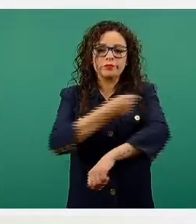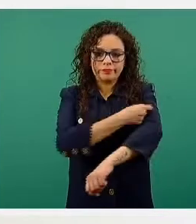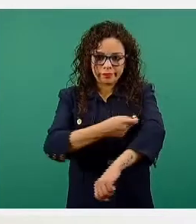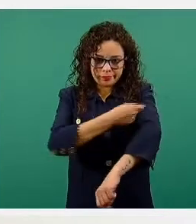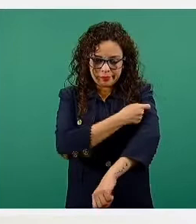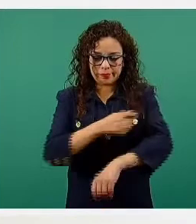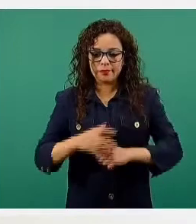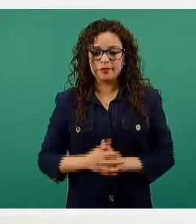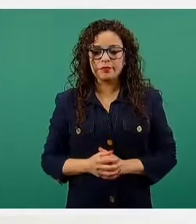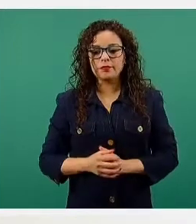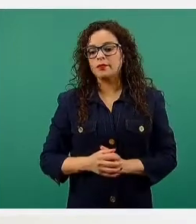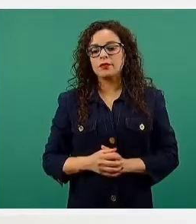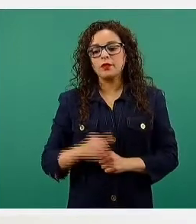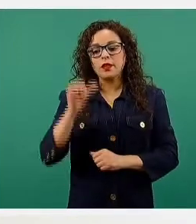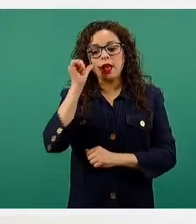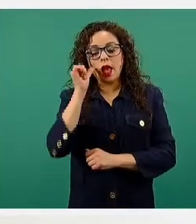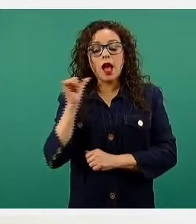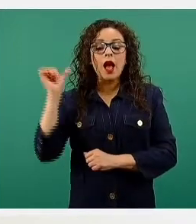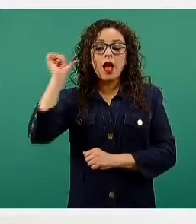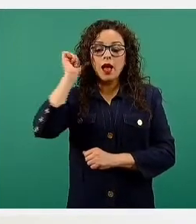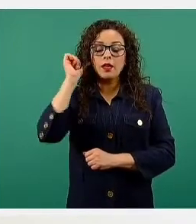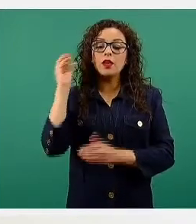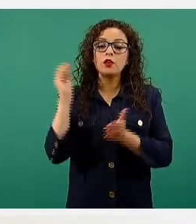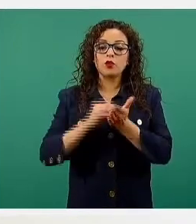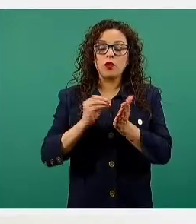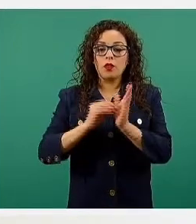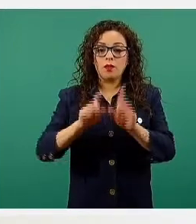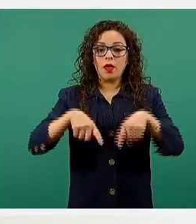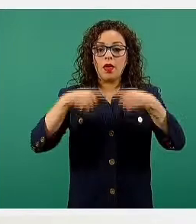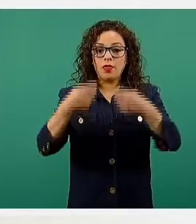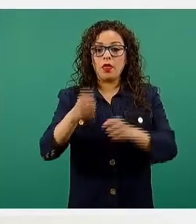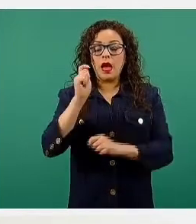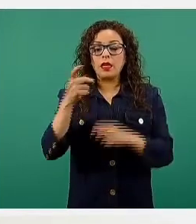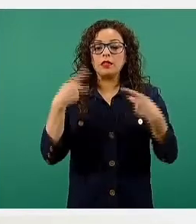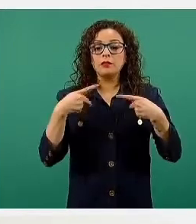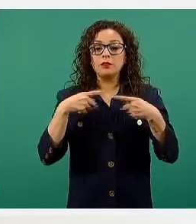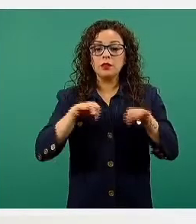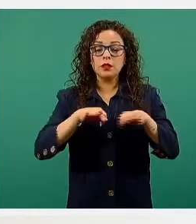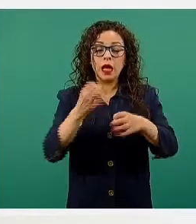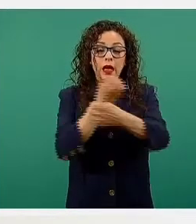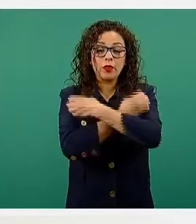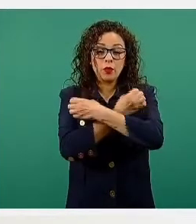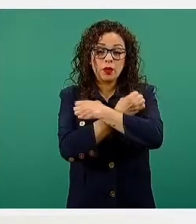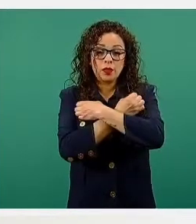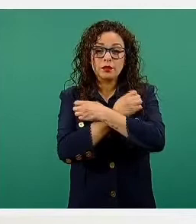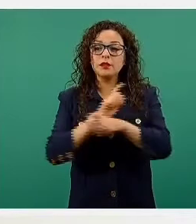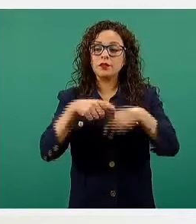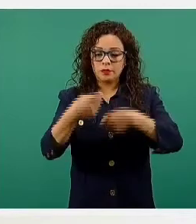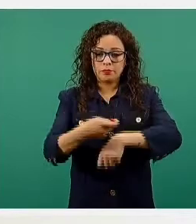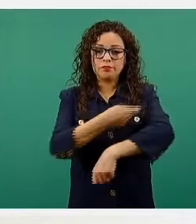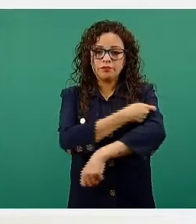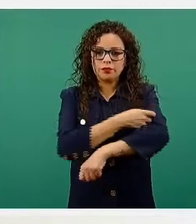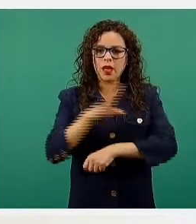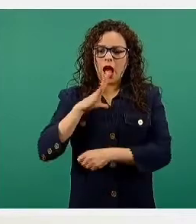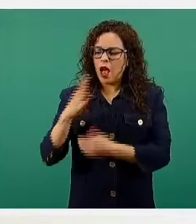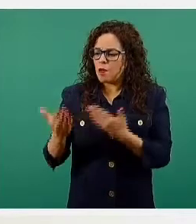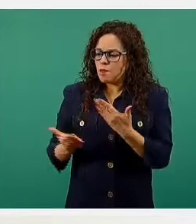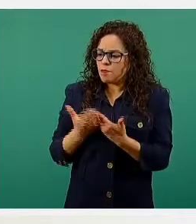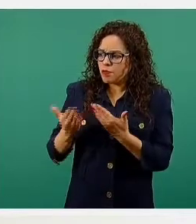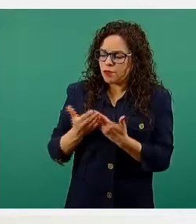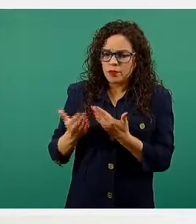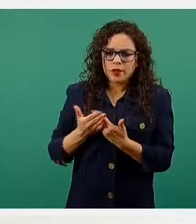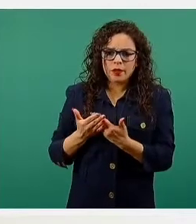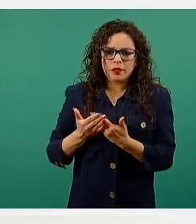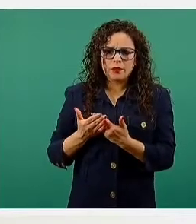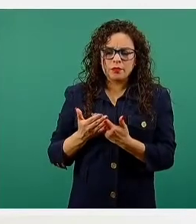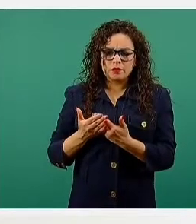todavía estaban terminando la vacunación al personal educativo, tenían ya muy poquita vacuna que necesitara ser aplicada. Quedaban